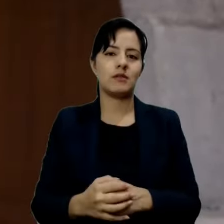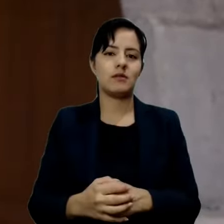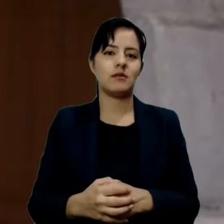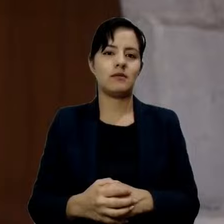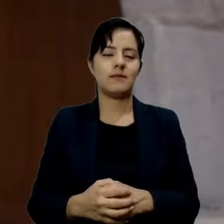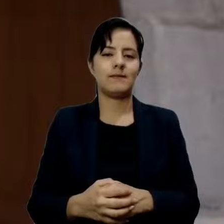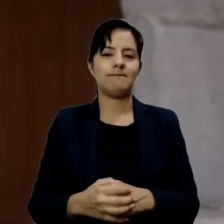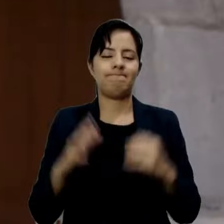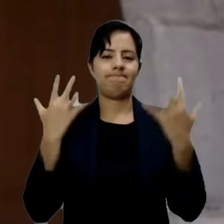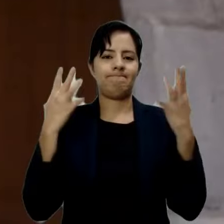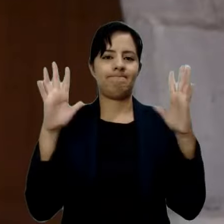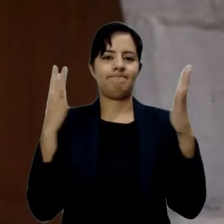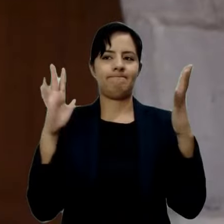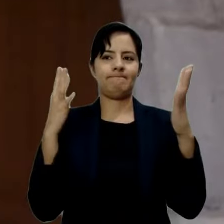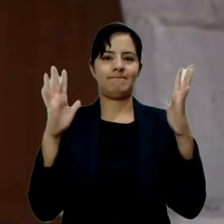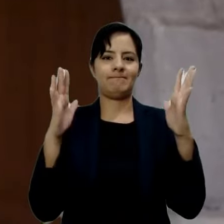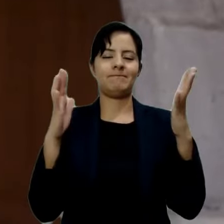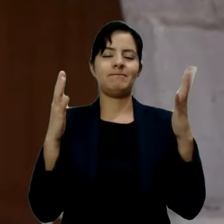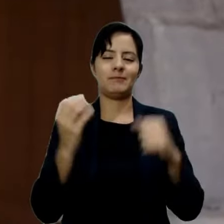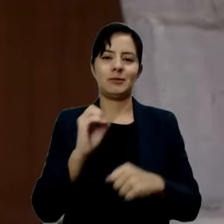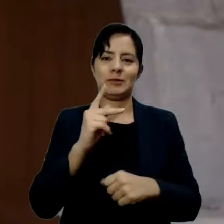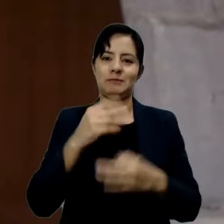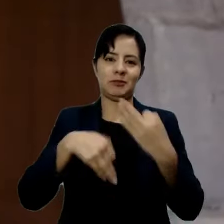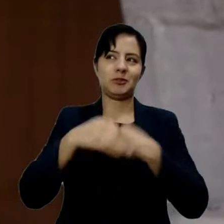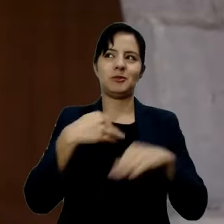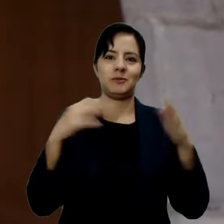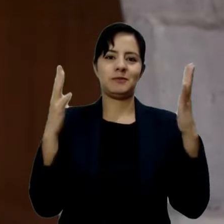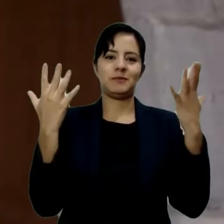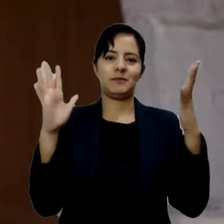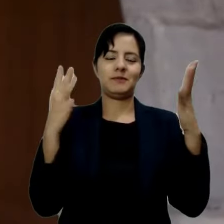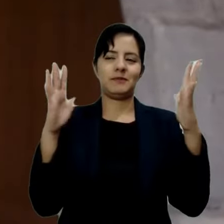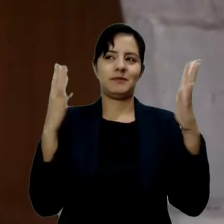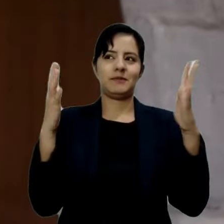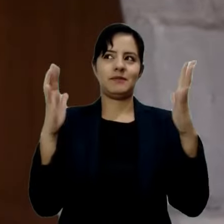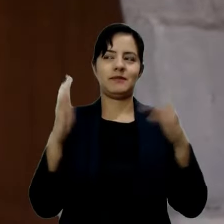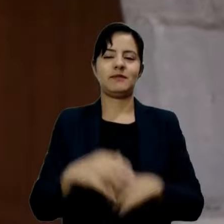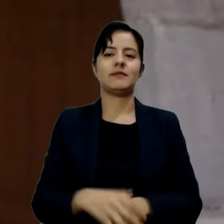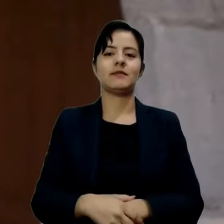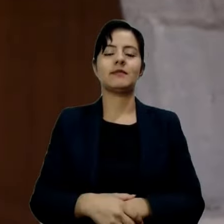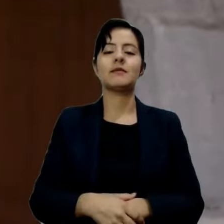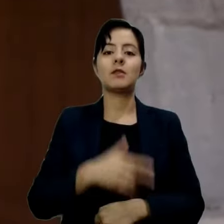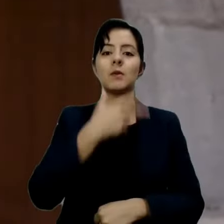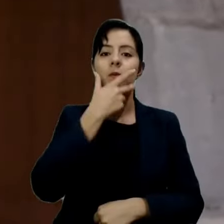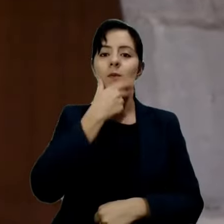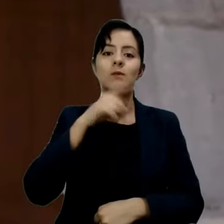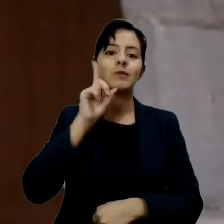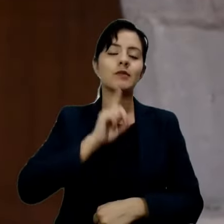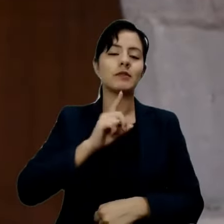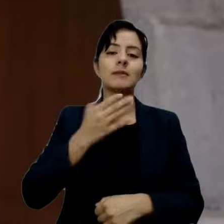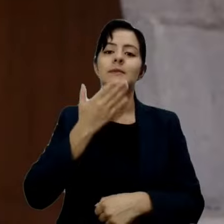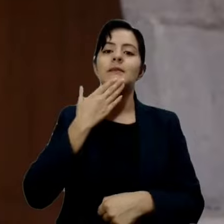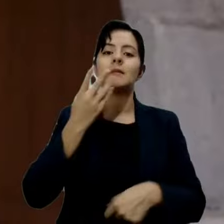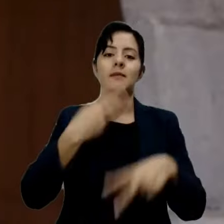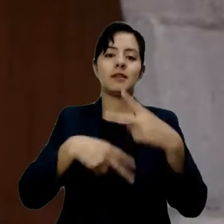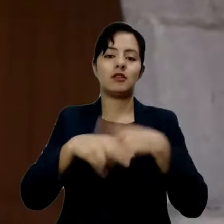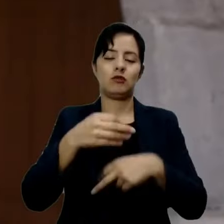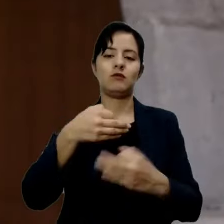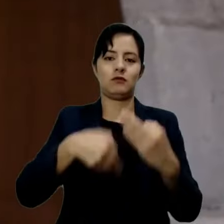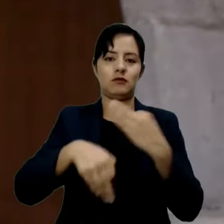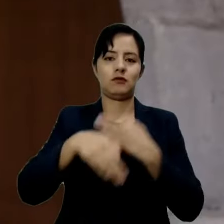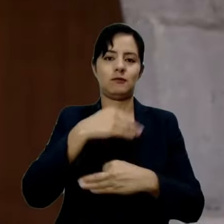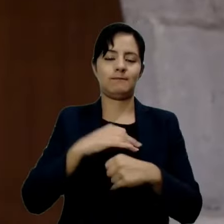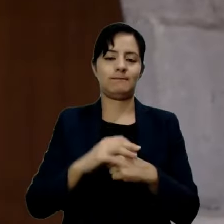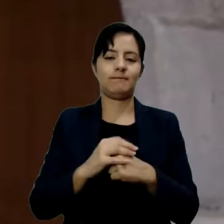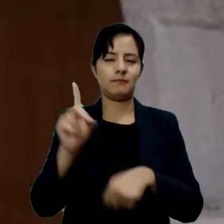señores aplauso aplauso a todos señoras y señores bienvenidos todos el día de